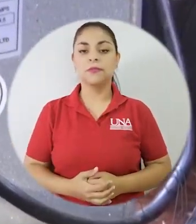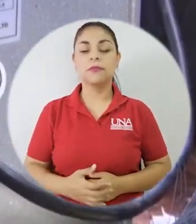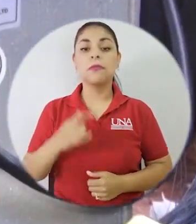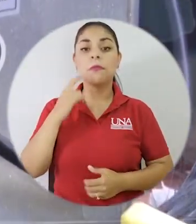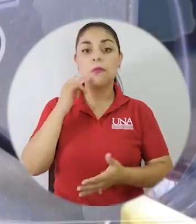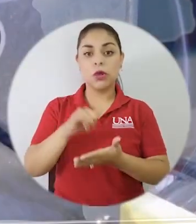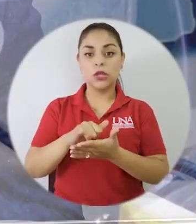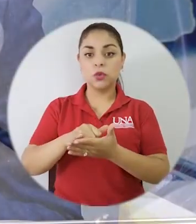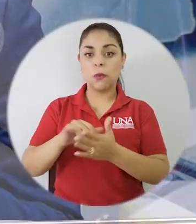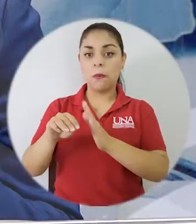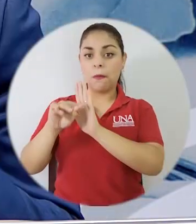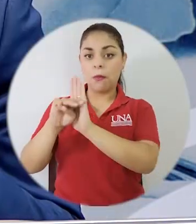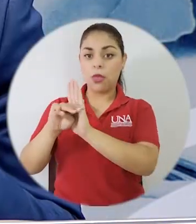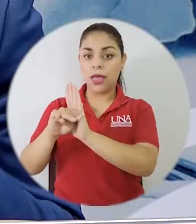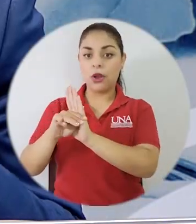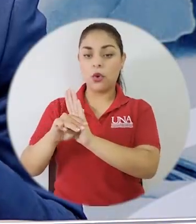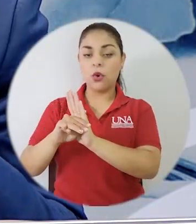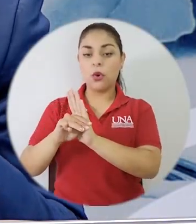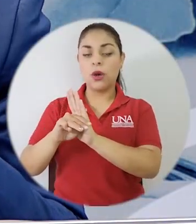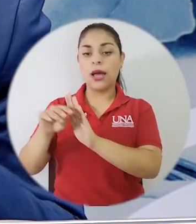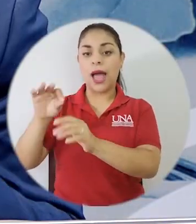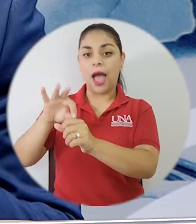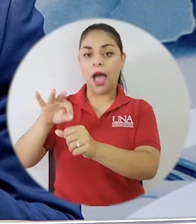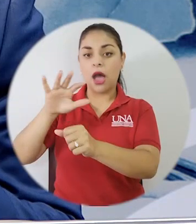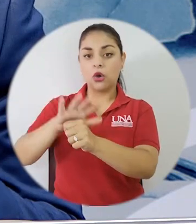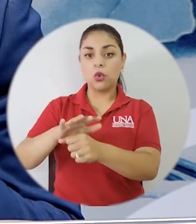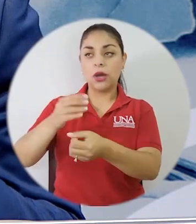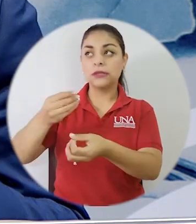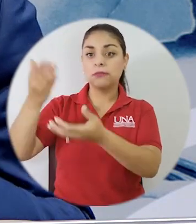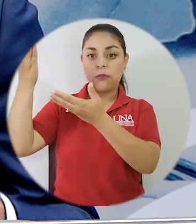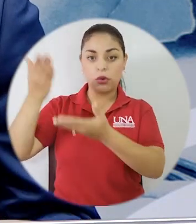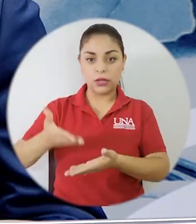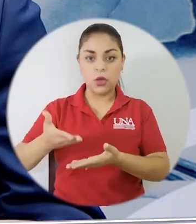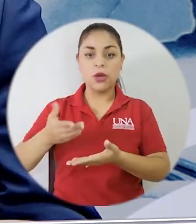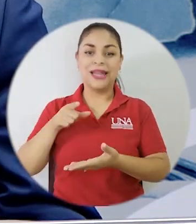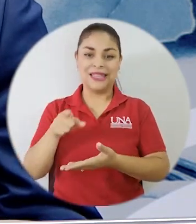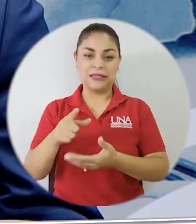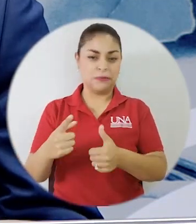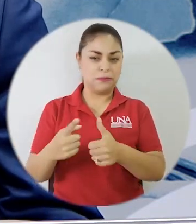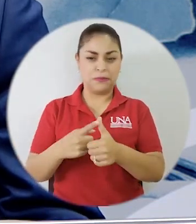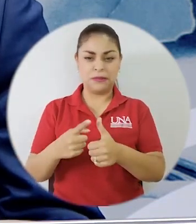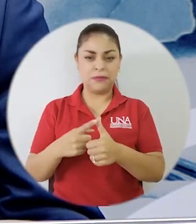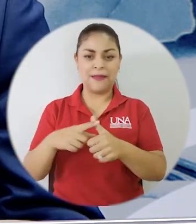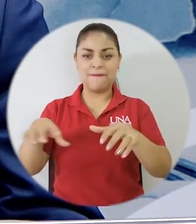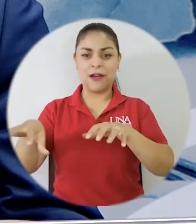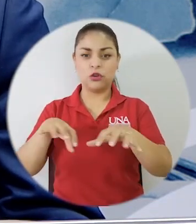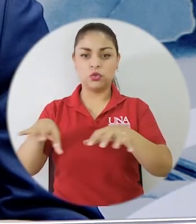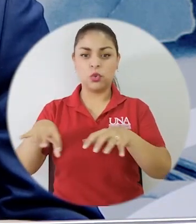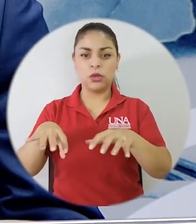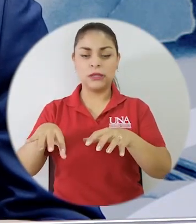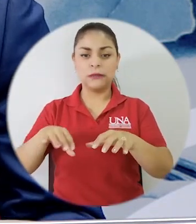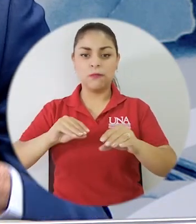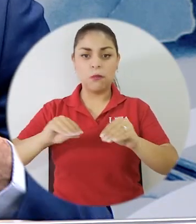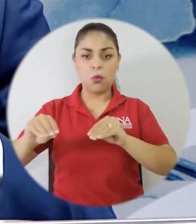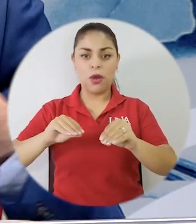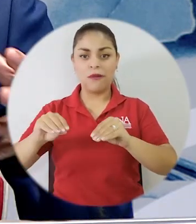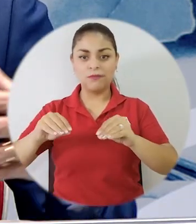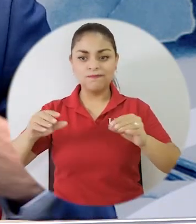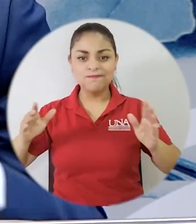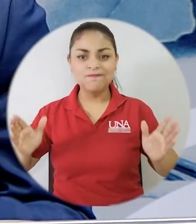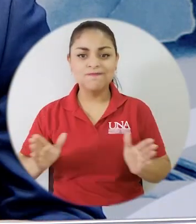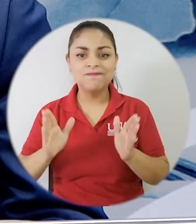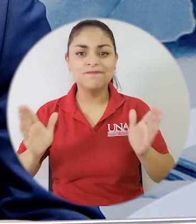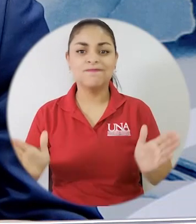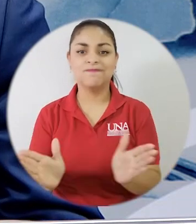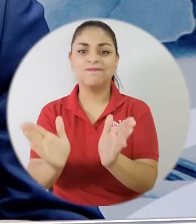agroexportador es ese primer patrón de crecimiento, ¿verdad?, que el país impulsa decididamente, que tiene, yo